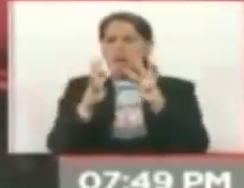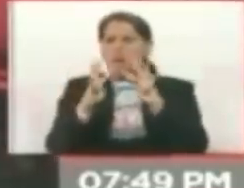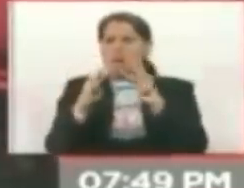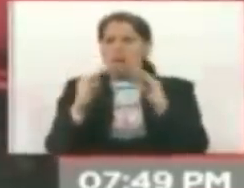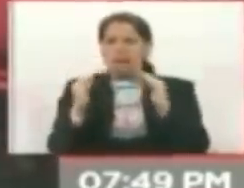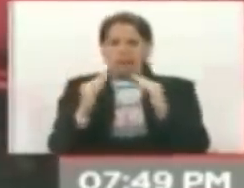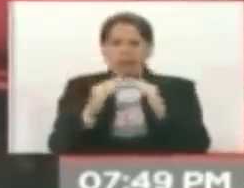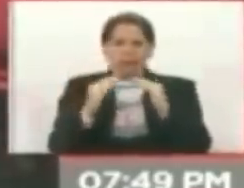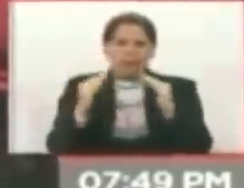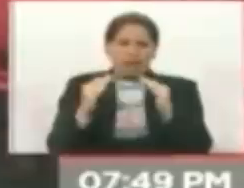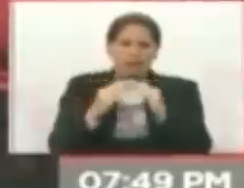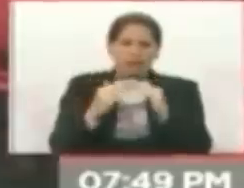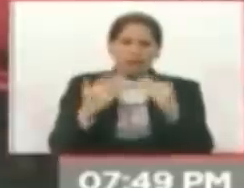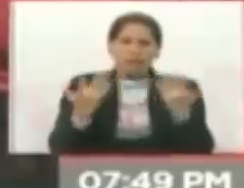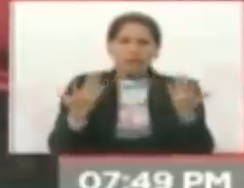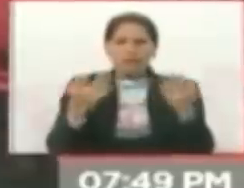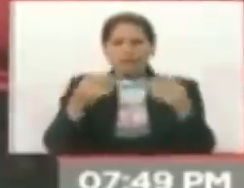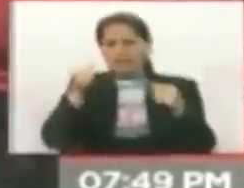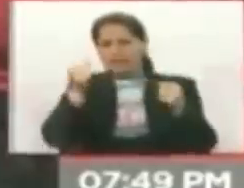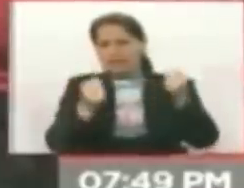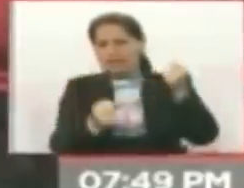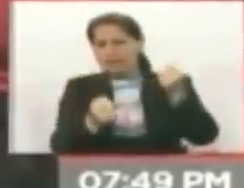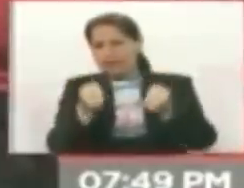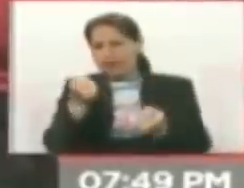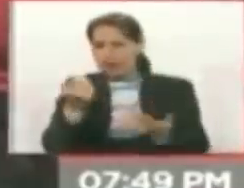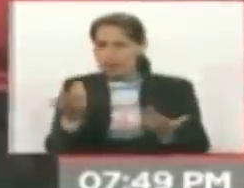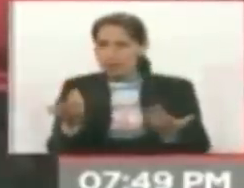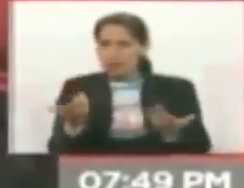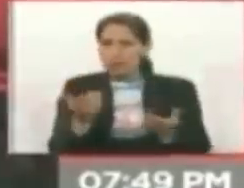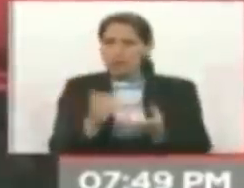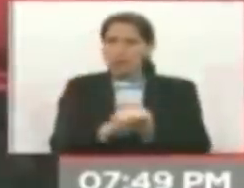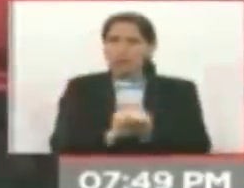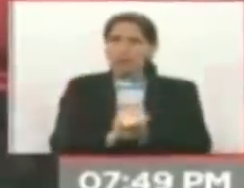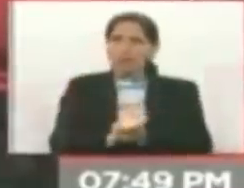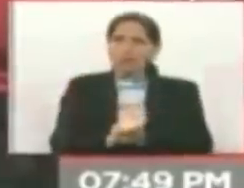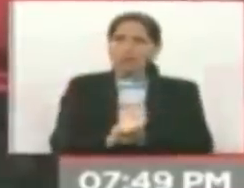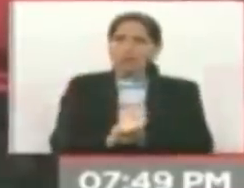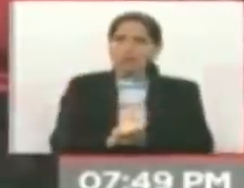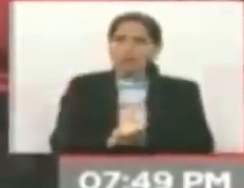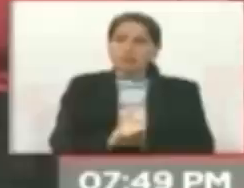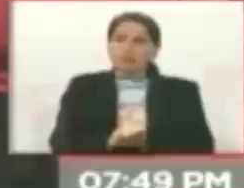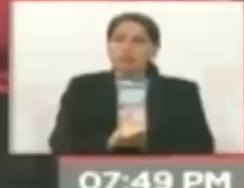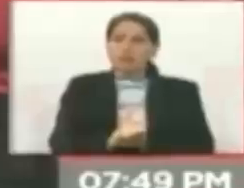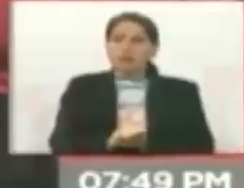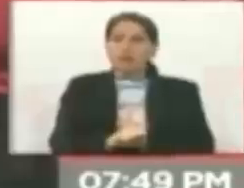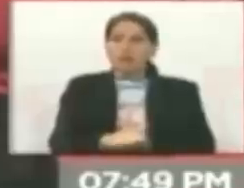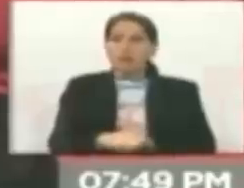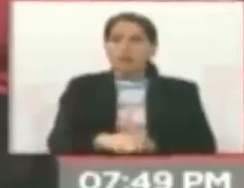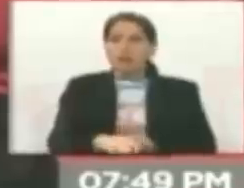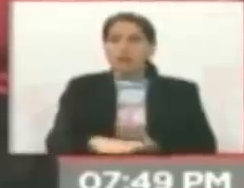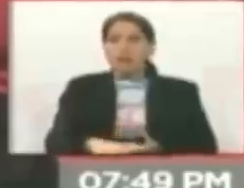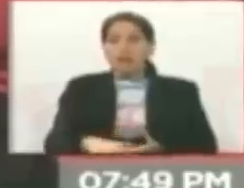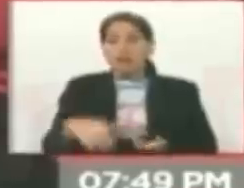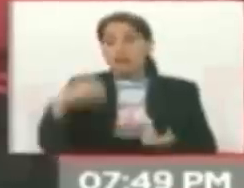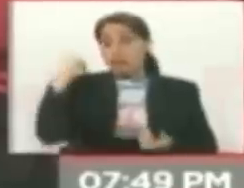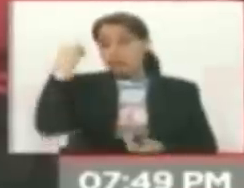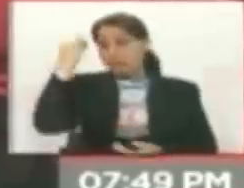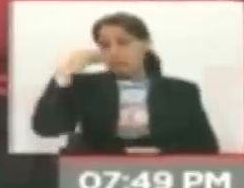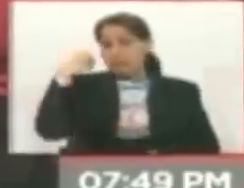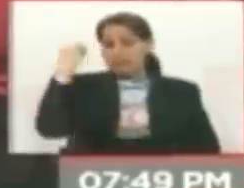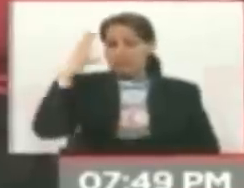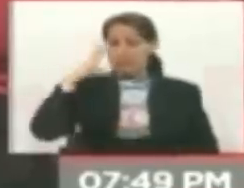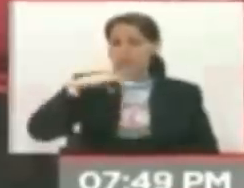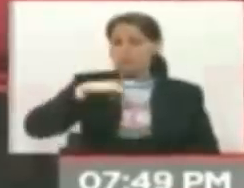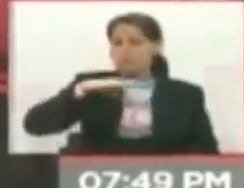conspiración es el mismo argumento de Chávez contra Carrero años atrás. Los estamos grabando, están conspirando, decía Chávez en Aló